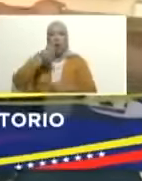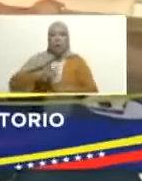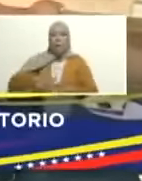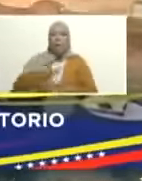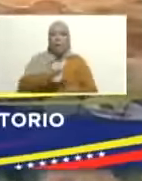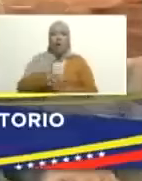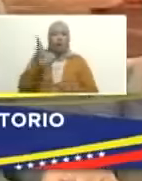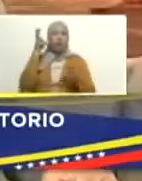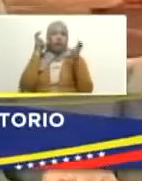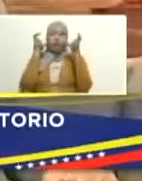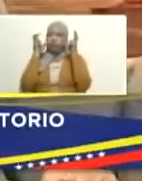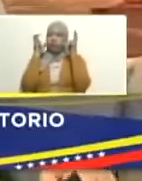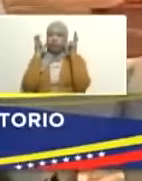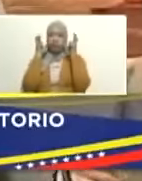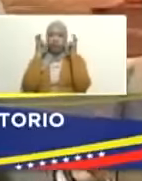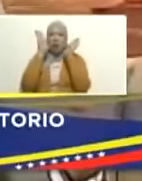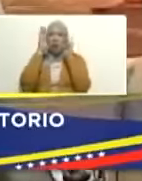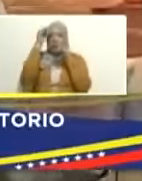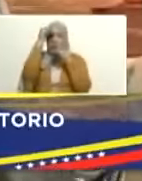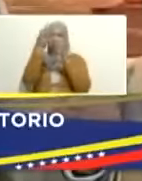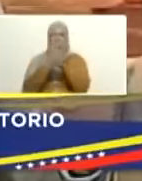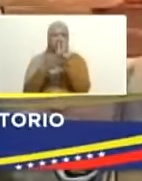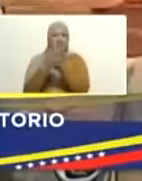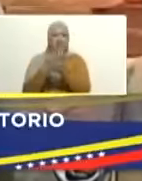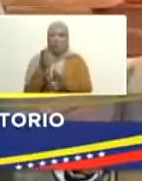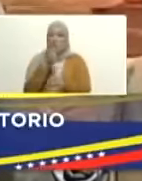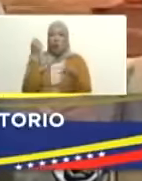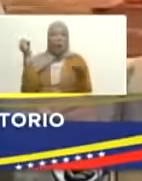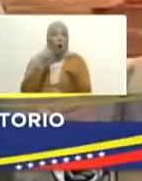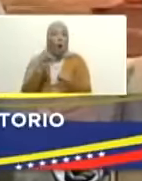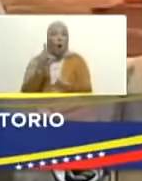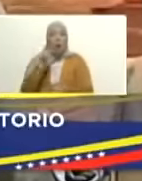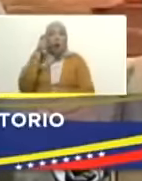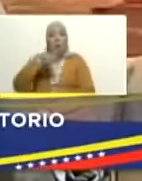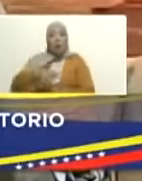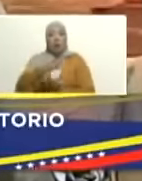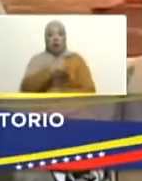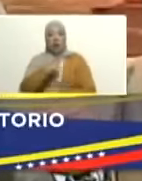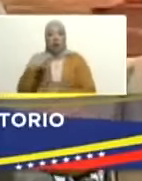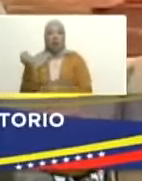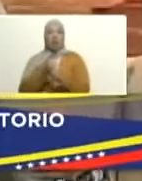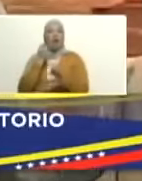oye. El pueblo quiere trabajo,